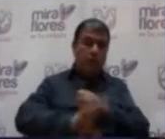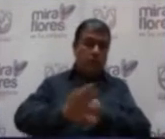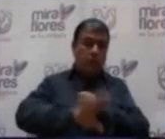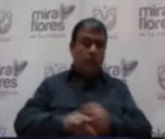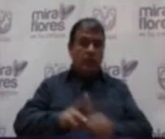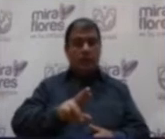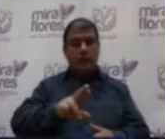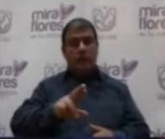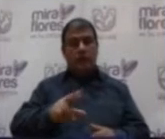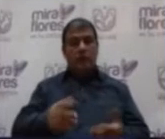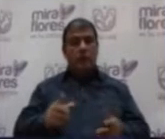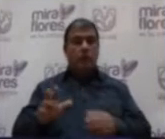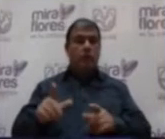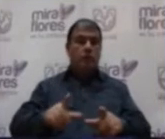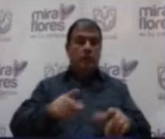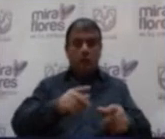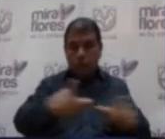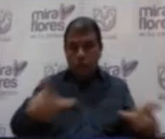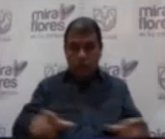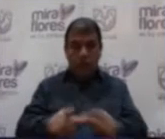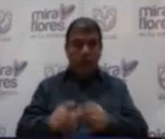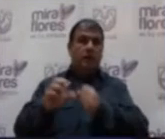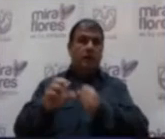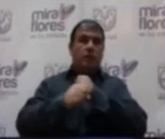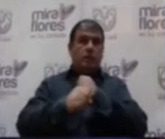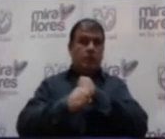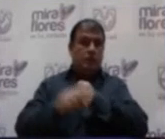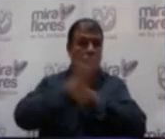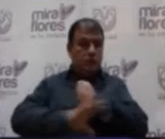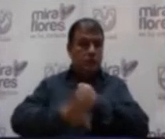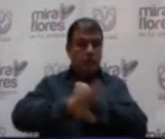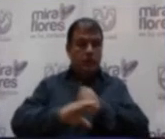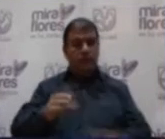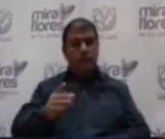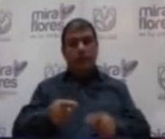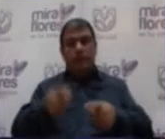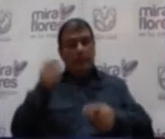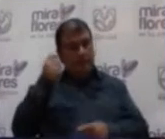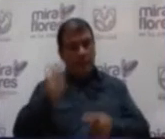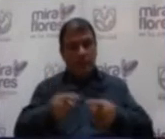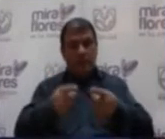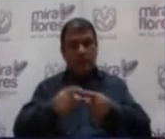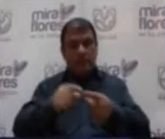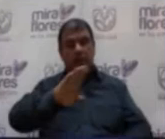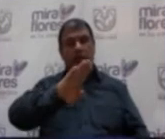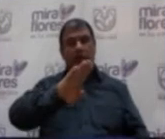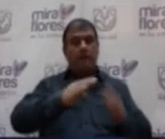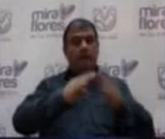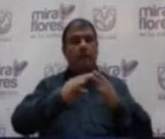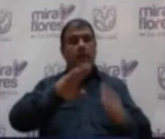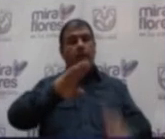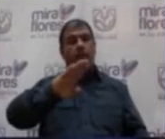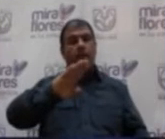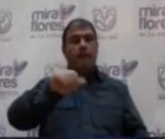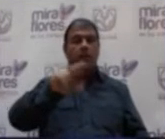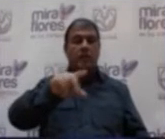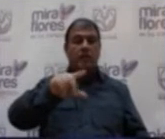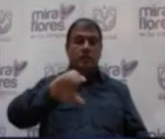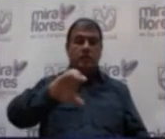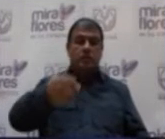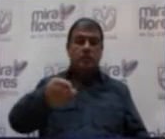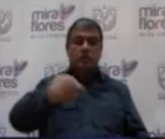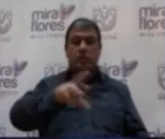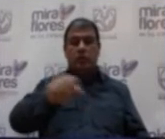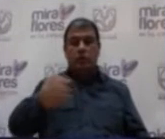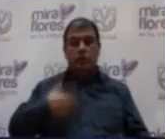es una zona de seguridad? Entiendo que la casa banquero que está en la esquina, por razones obvias, tiene derecho a tener una zona